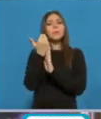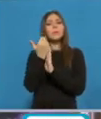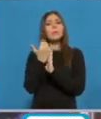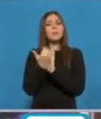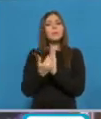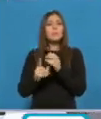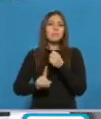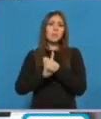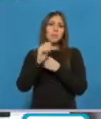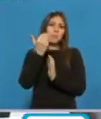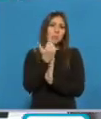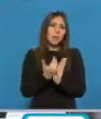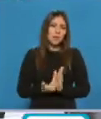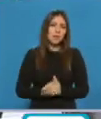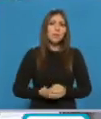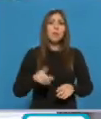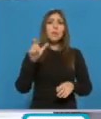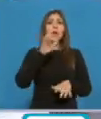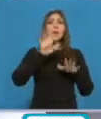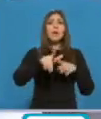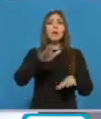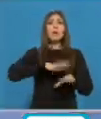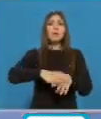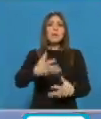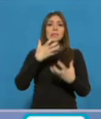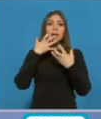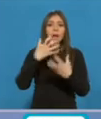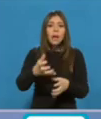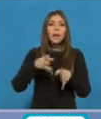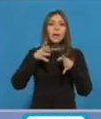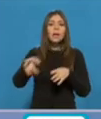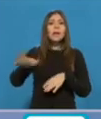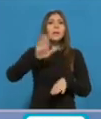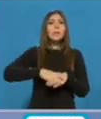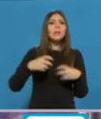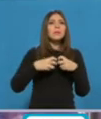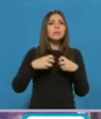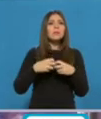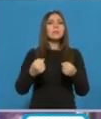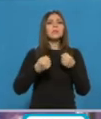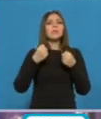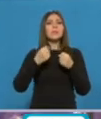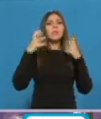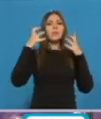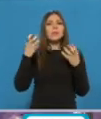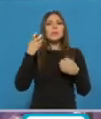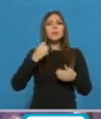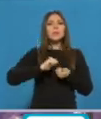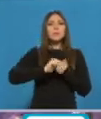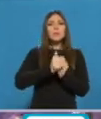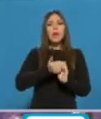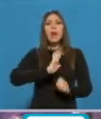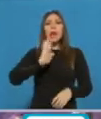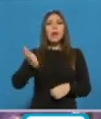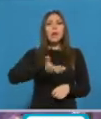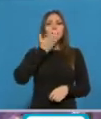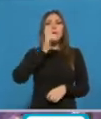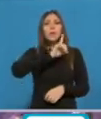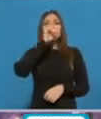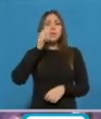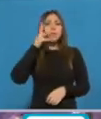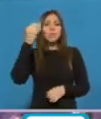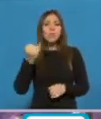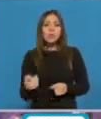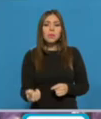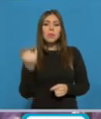Claro. ¿No? Porque aparte, mientras más le gritas, más estrés también le causas. ¿no? Claro, Al pequeño. se vuelve un círculo vicioso y esto no va a cambiar porque seguramente un día él te va a subir la voz y esto